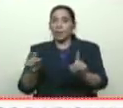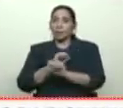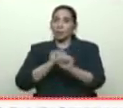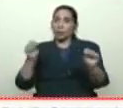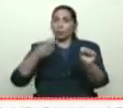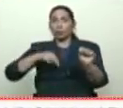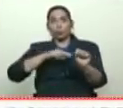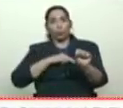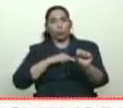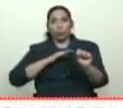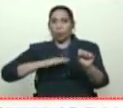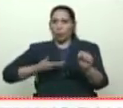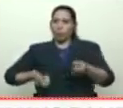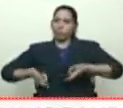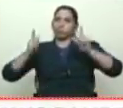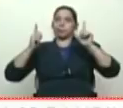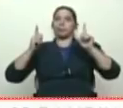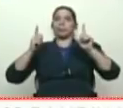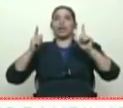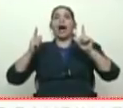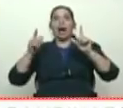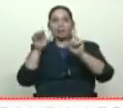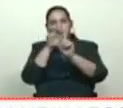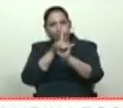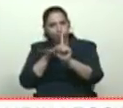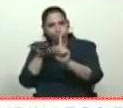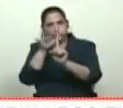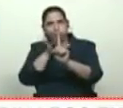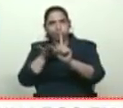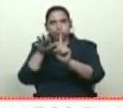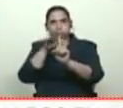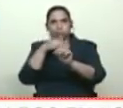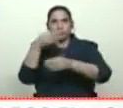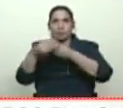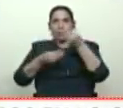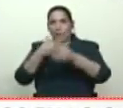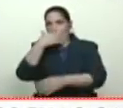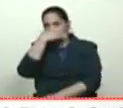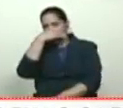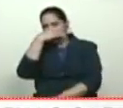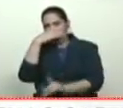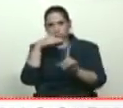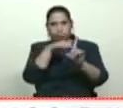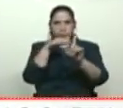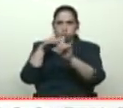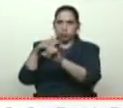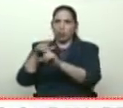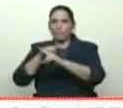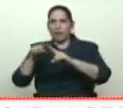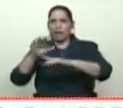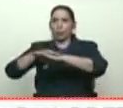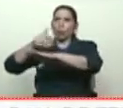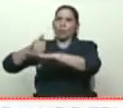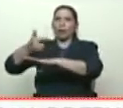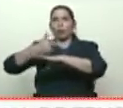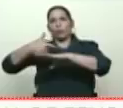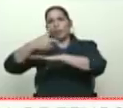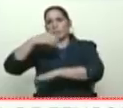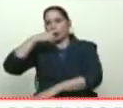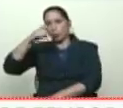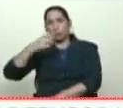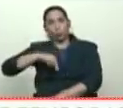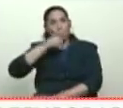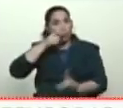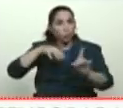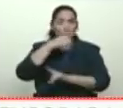podemos permitir que se manipule, se cometan actos criminales para acusar al gobierno de Nicolás Maduro. Nuestro pueblo tiene